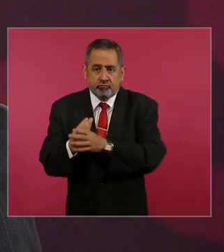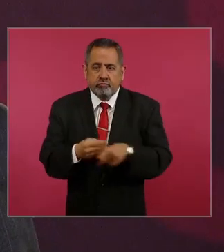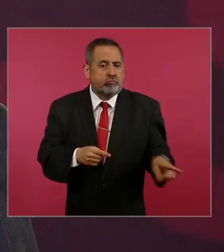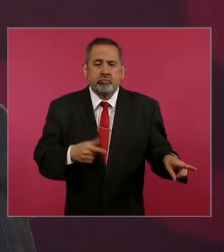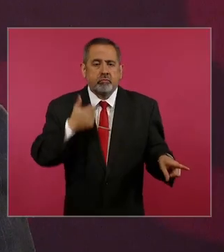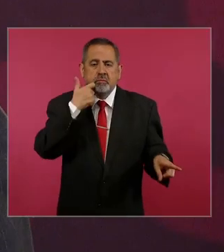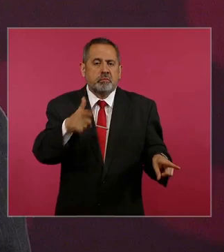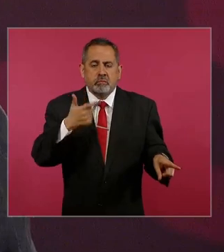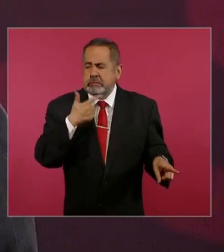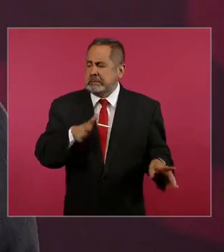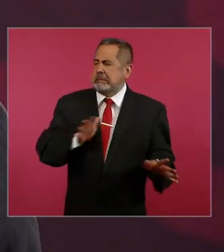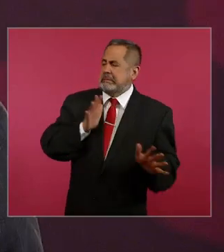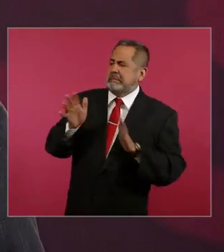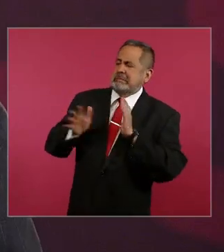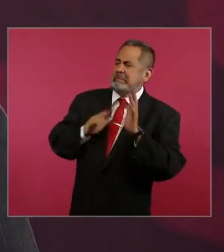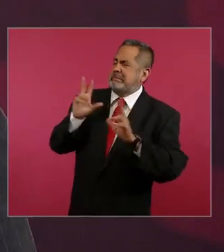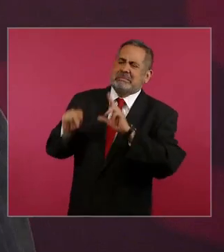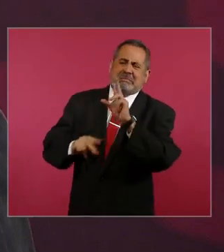en